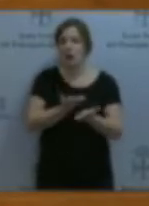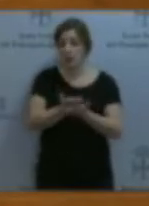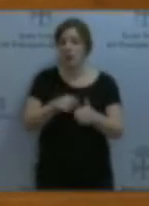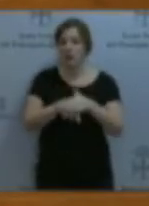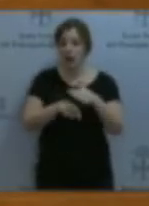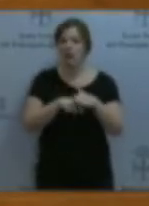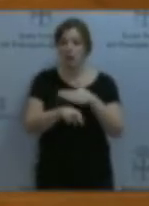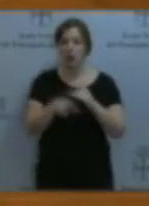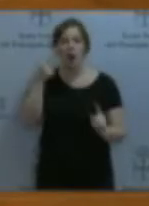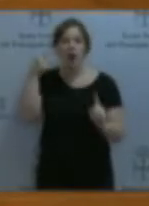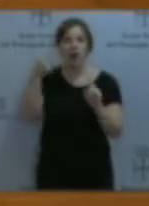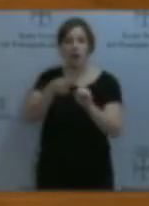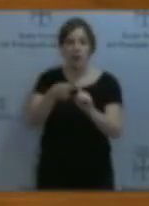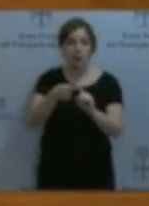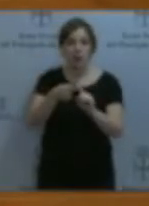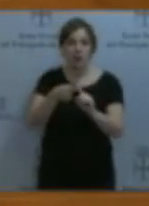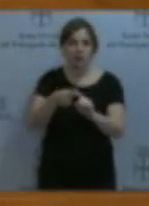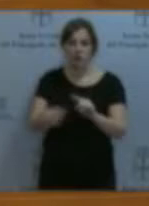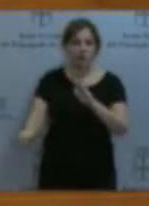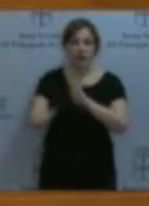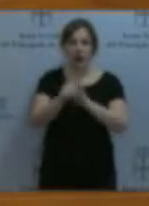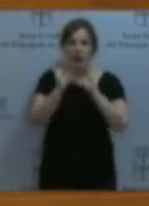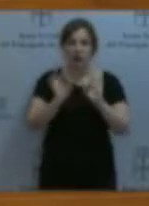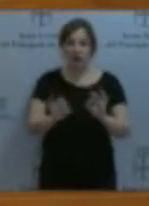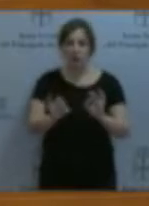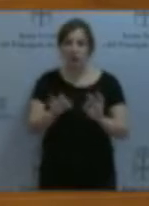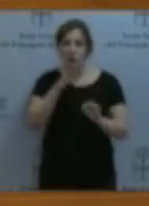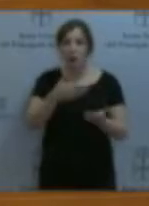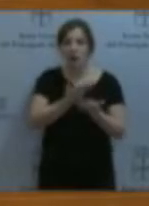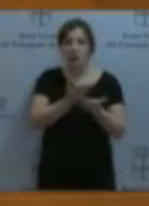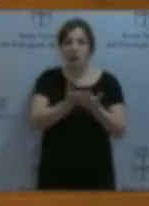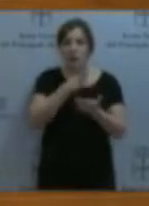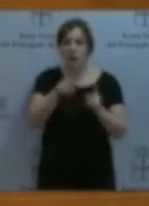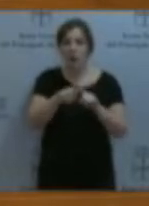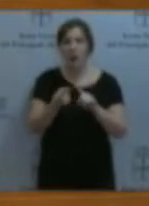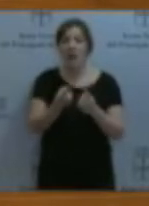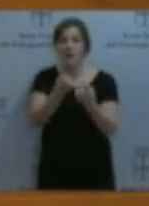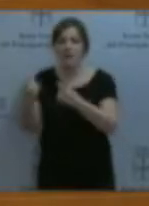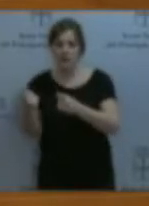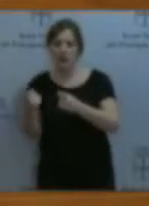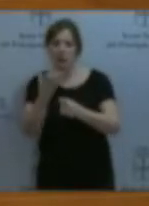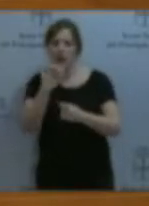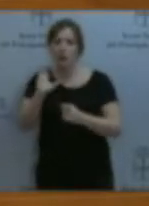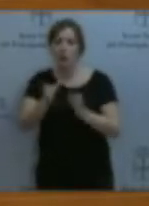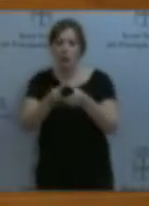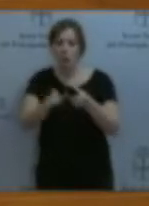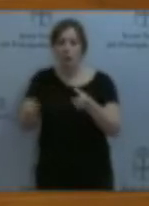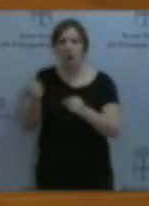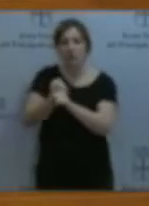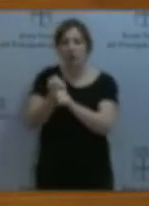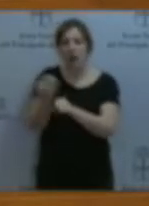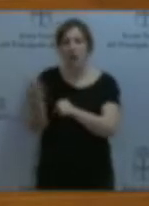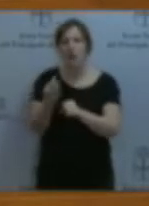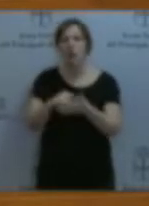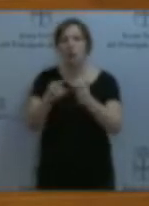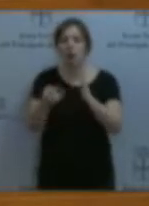con unos fines claramente fraudulentos. Recurre a las encomiendas para suplir carencias estructurales de personal que deben ser solventadas a través de la